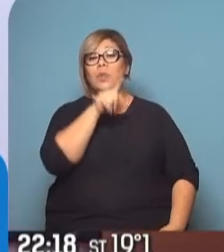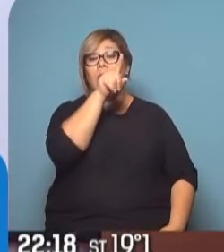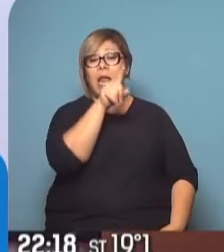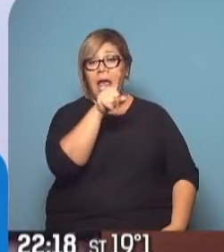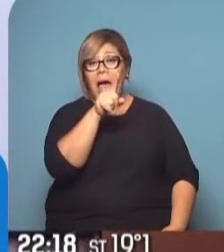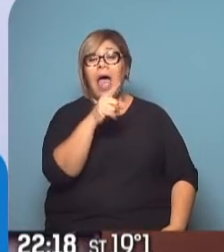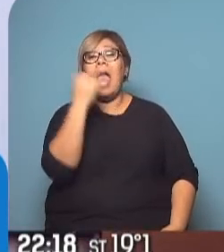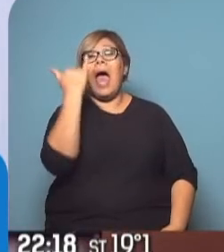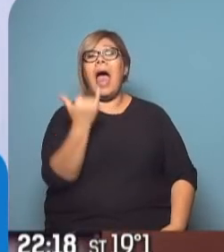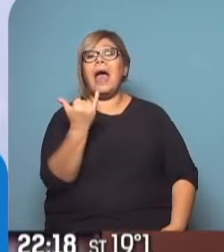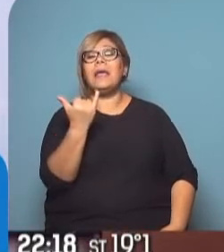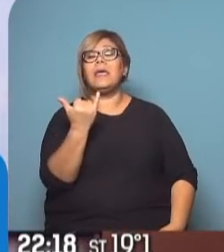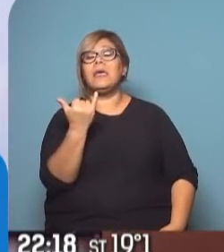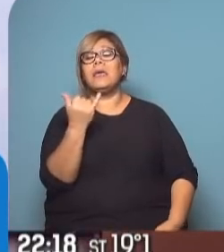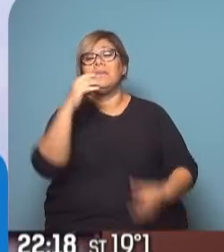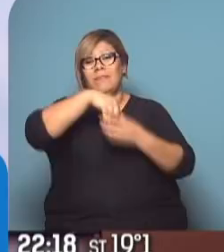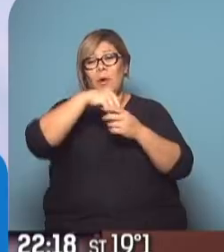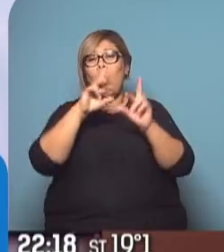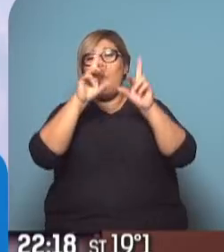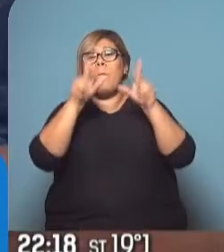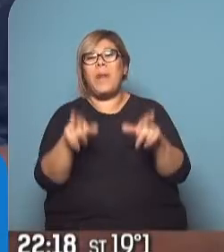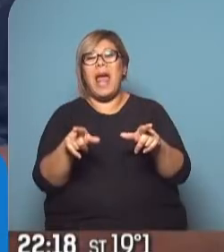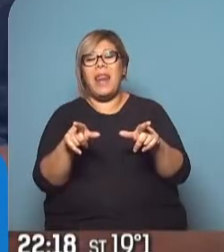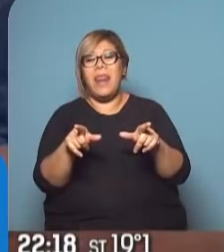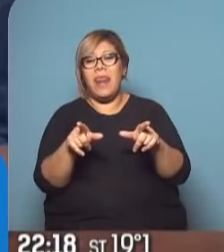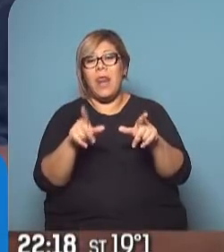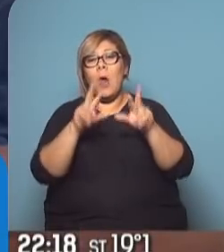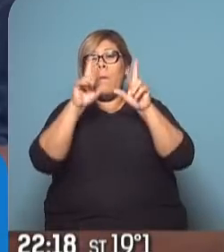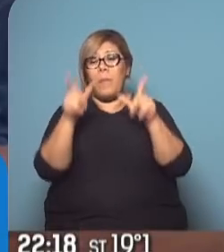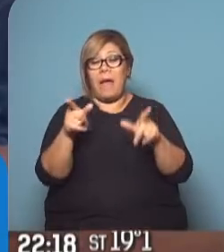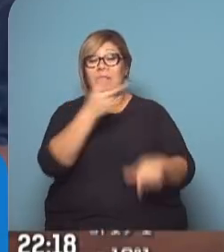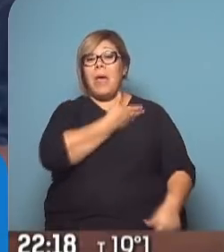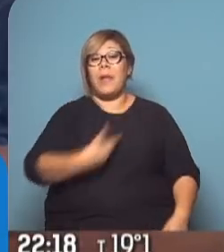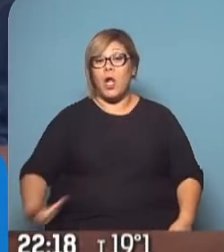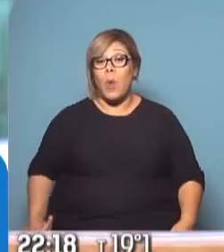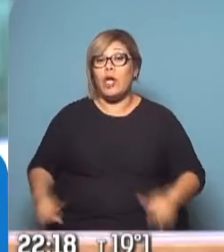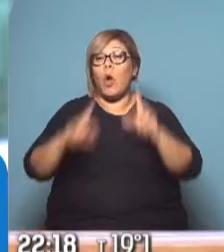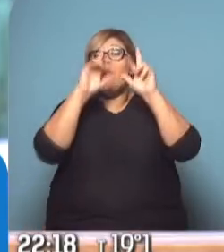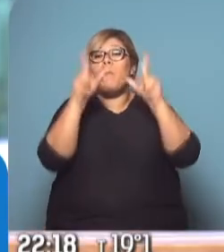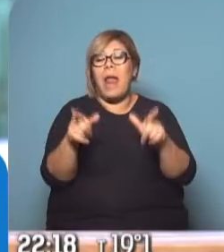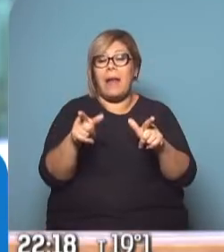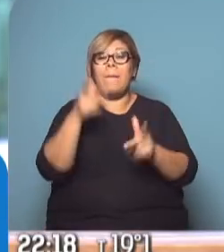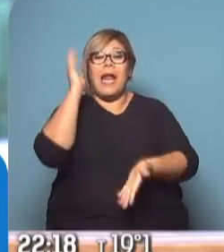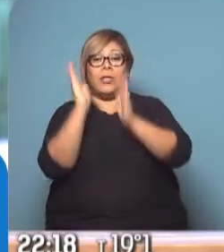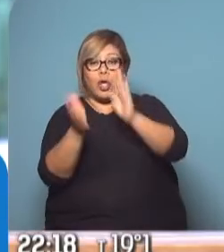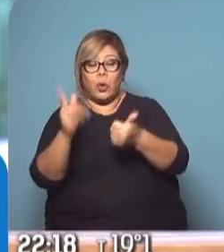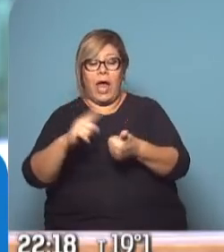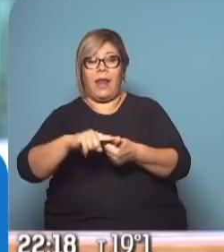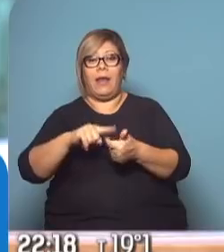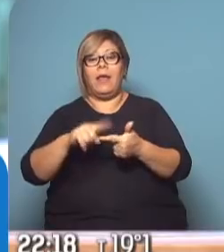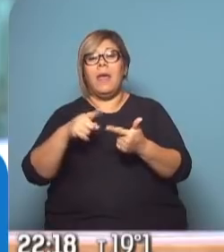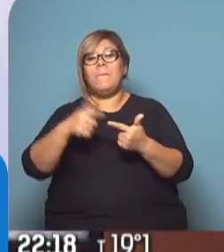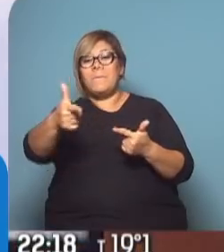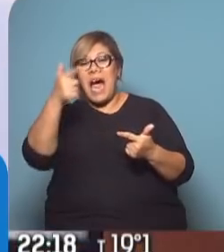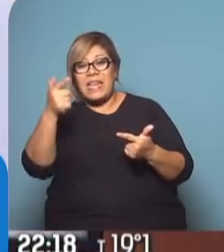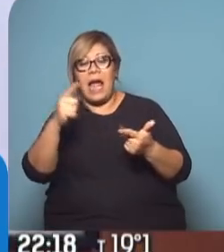plan sistemático, orquestado del Estado, para torturar, ejecutar y detener